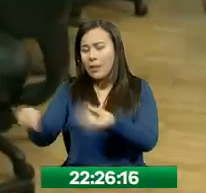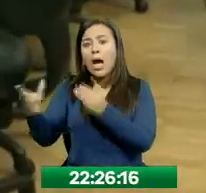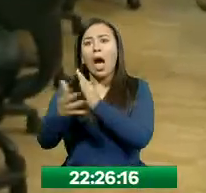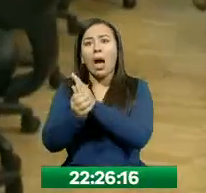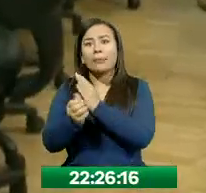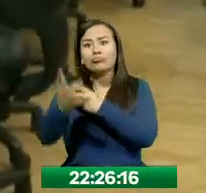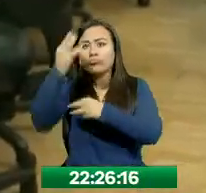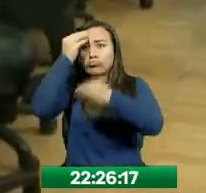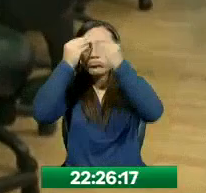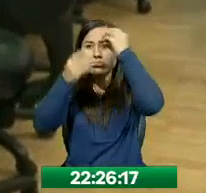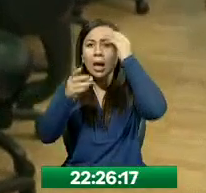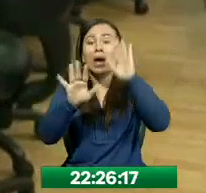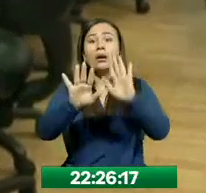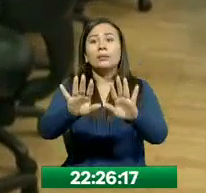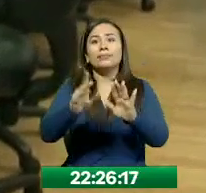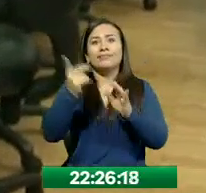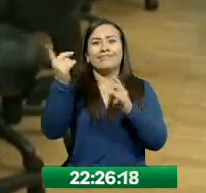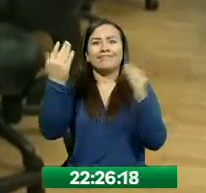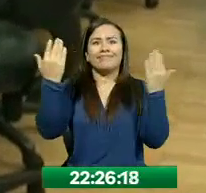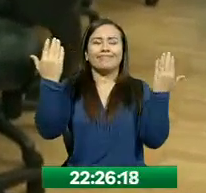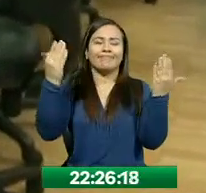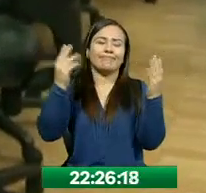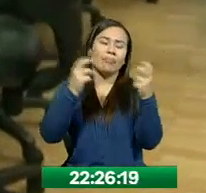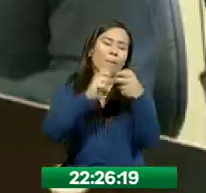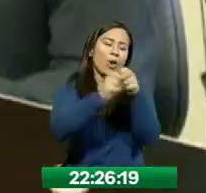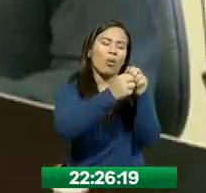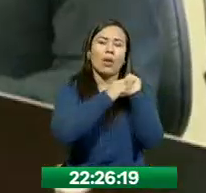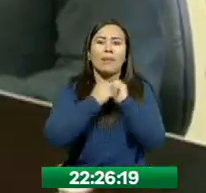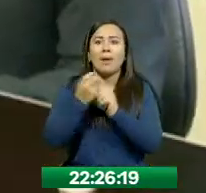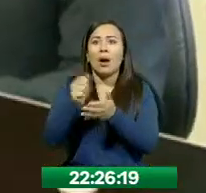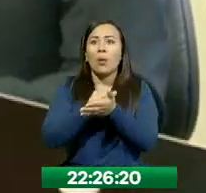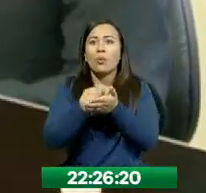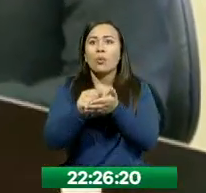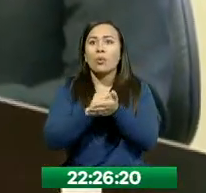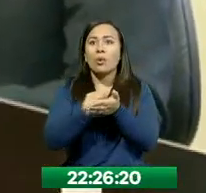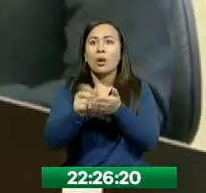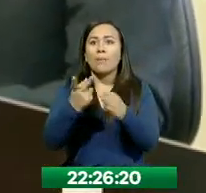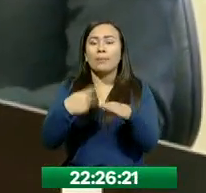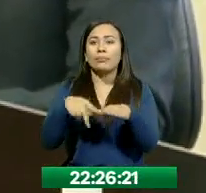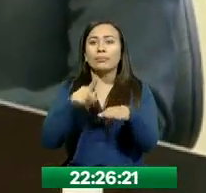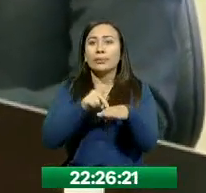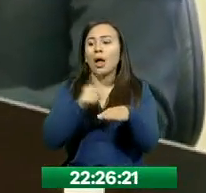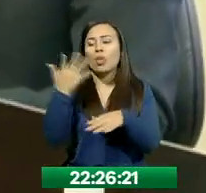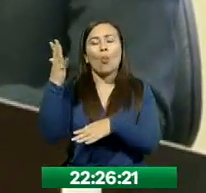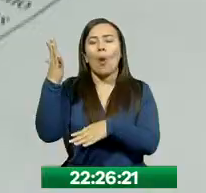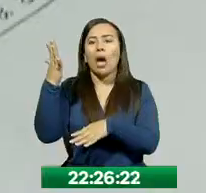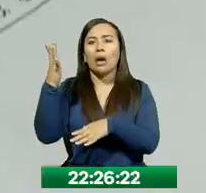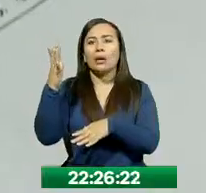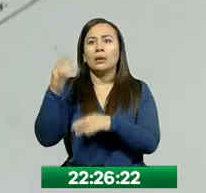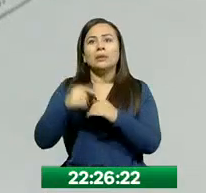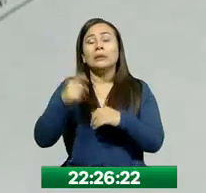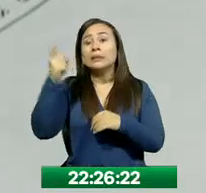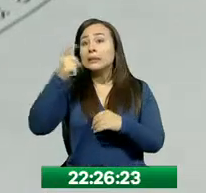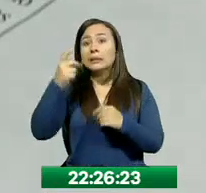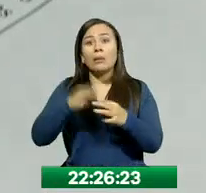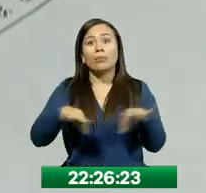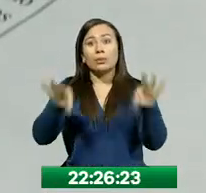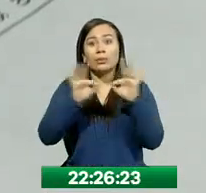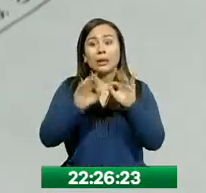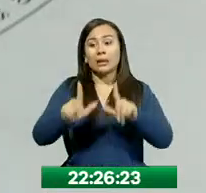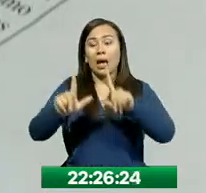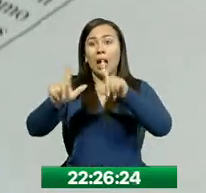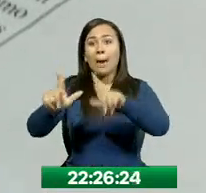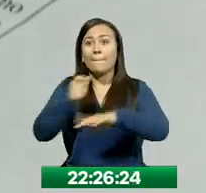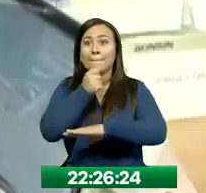Y con esto la polémica generada por la supuesta eliminación de la profesionalización quedó superada en la comisión. En el análisis de la reforma se